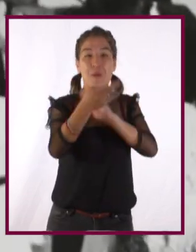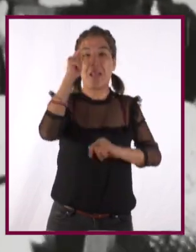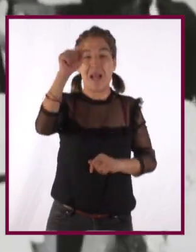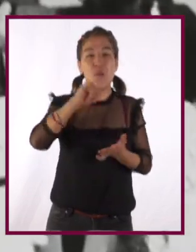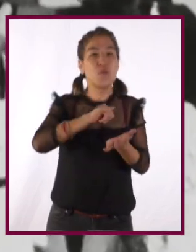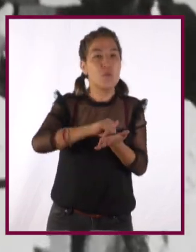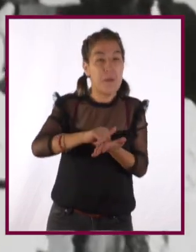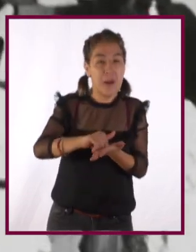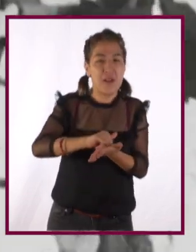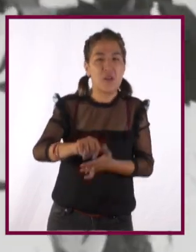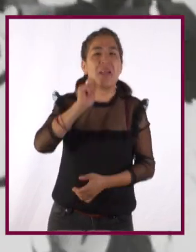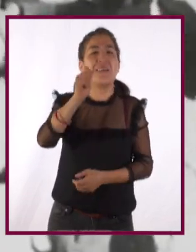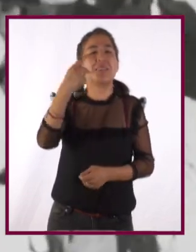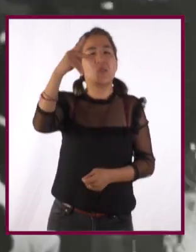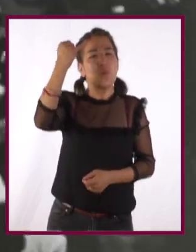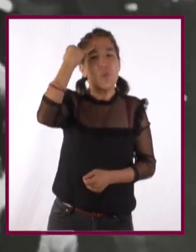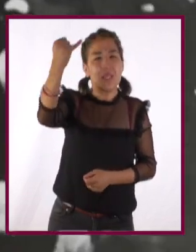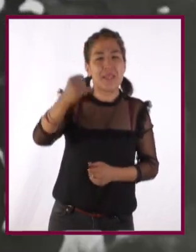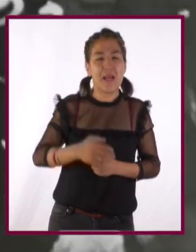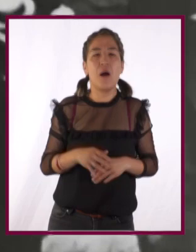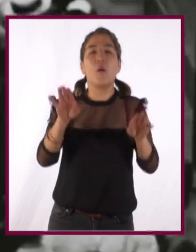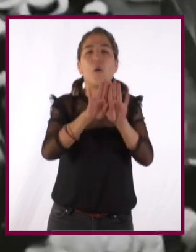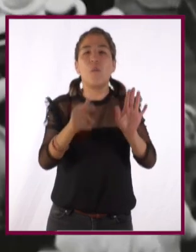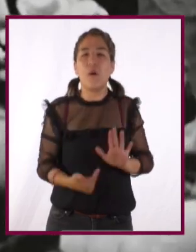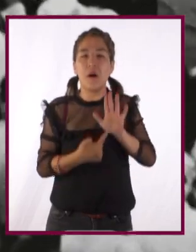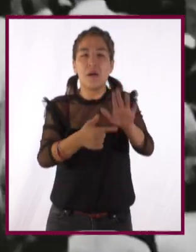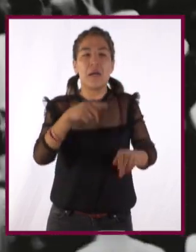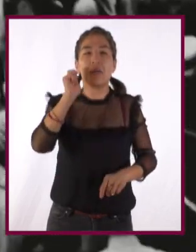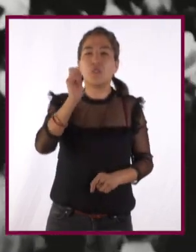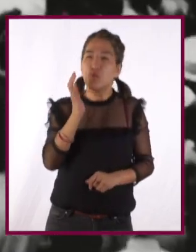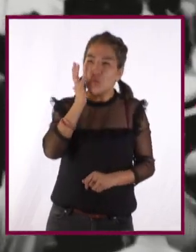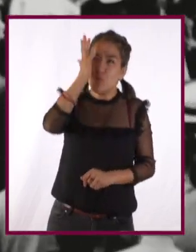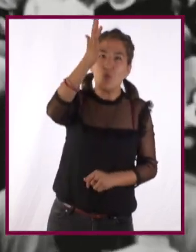Nueva York, que se basaba en la idea de exponer